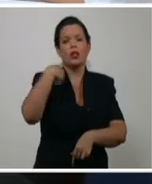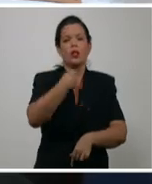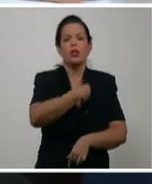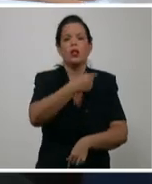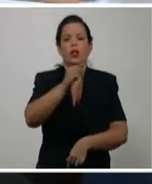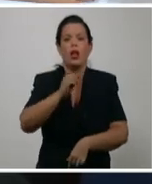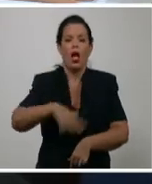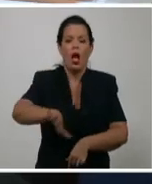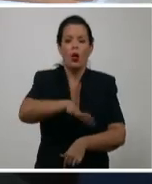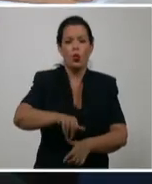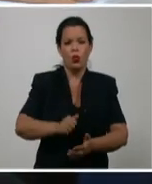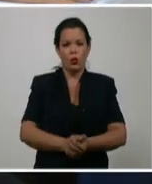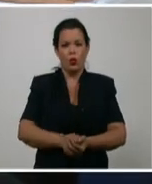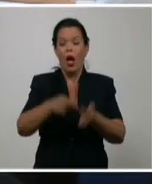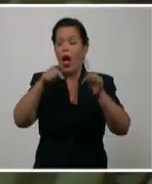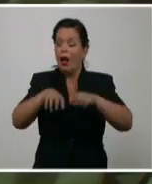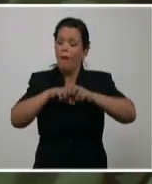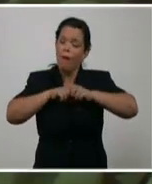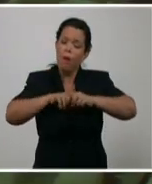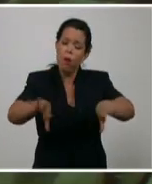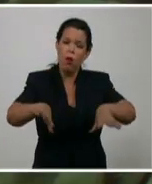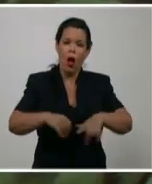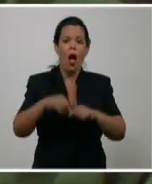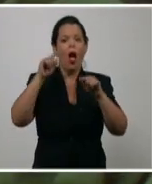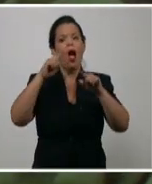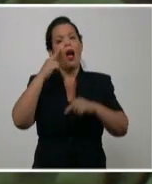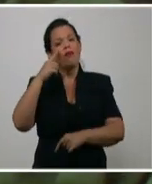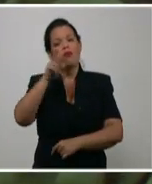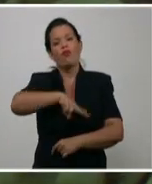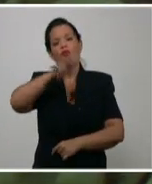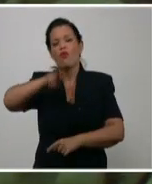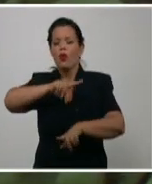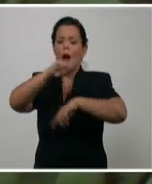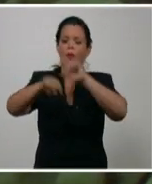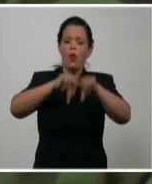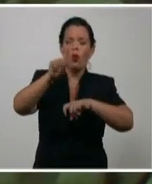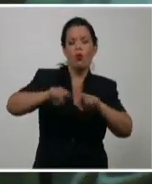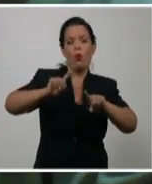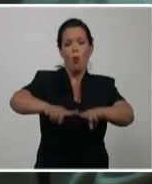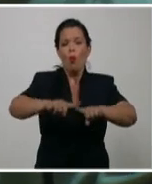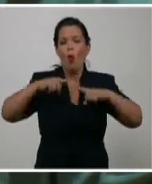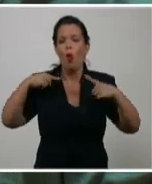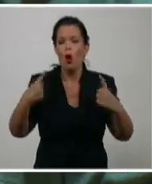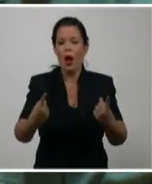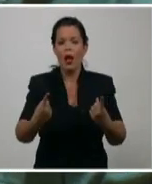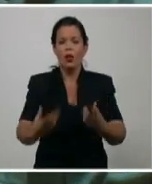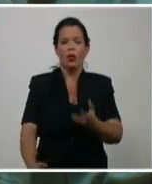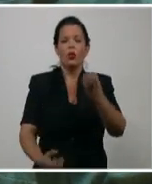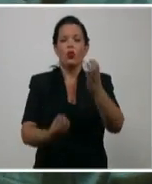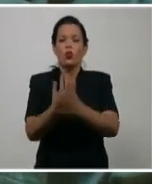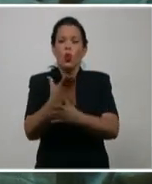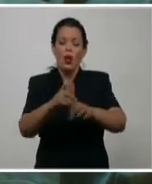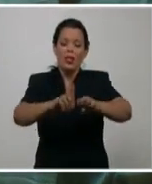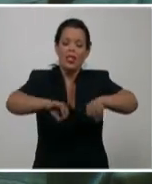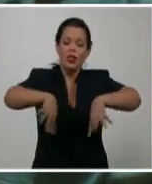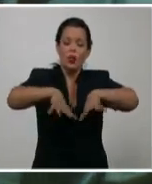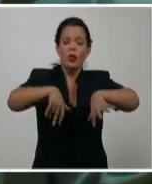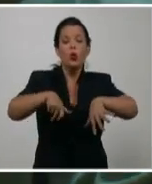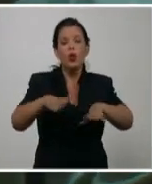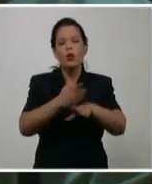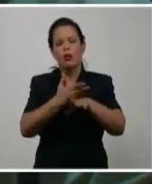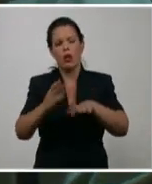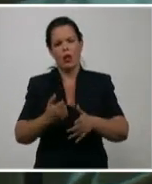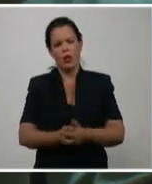Y hoy tenemos que trabajar más en las causas que están generando cada uno de estos eventos que hoy estamos trabajando y la cantidad